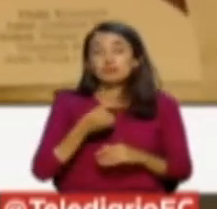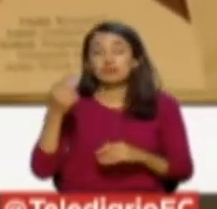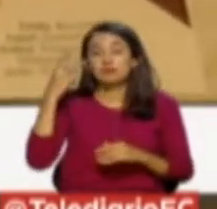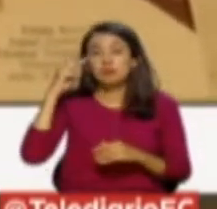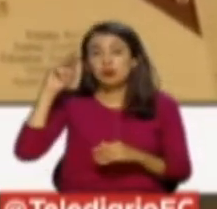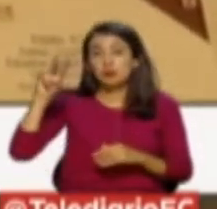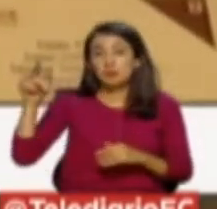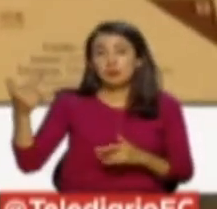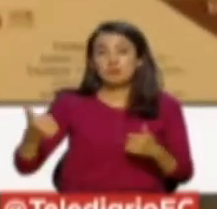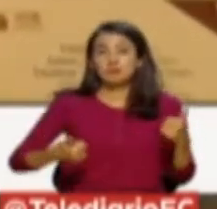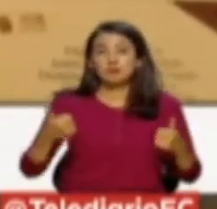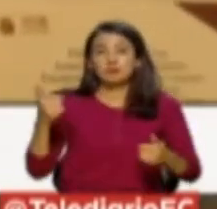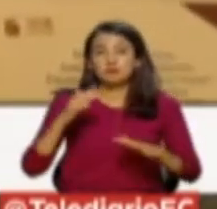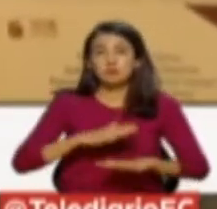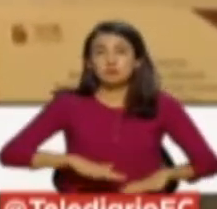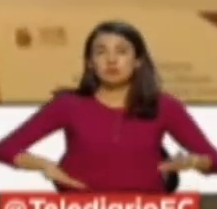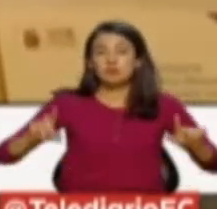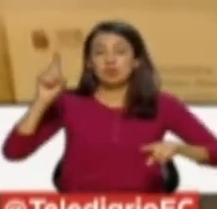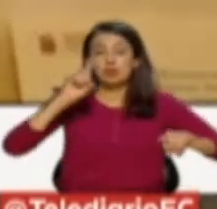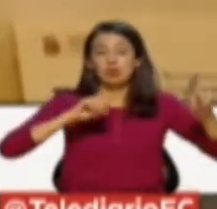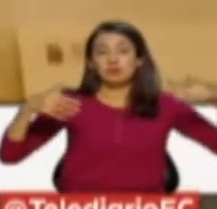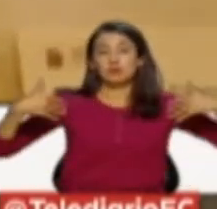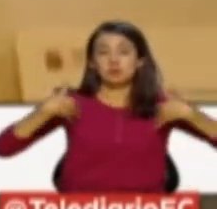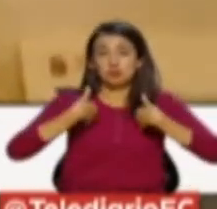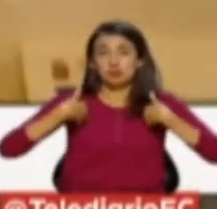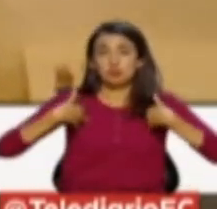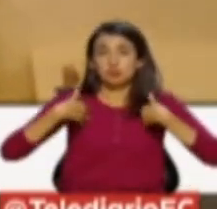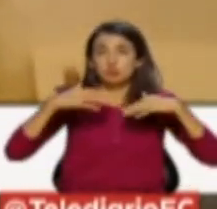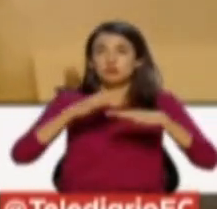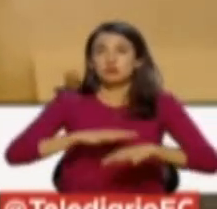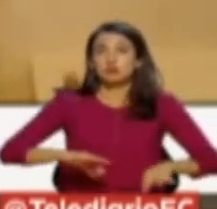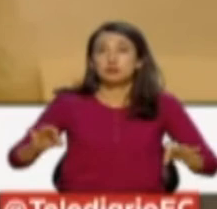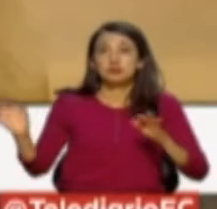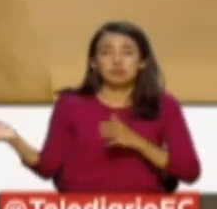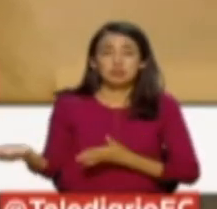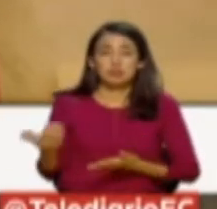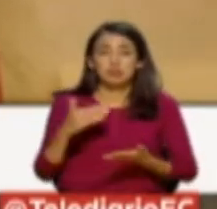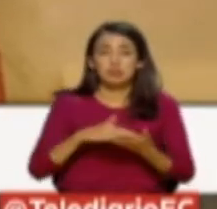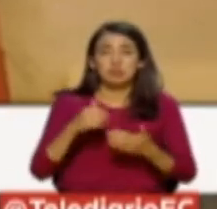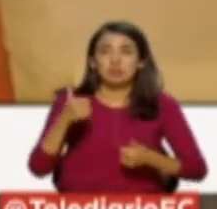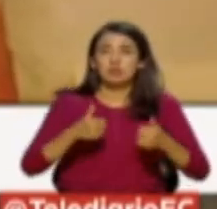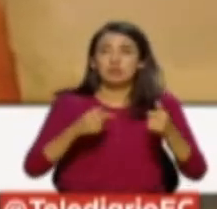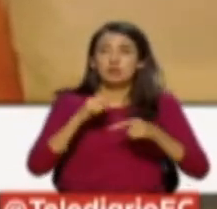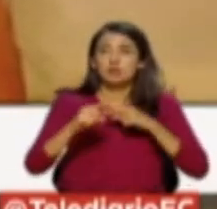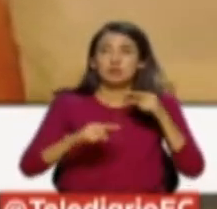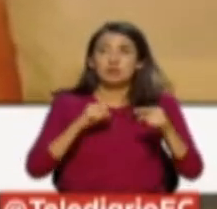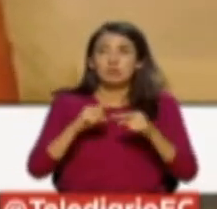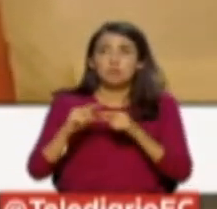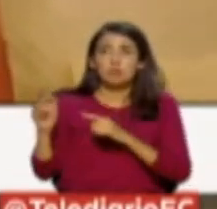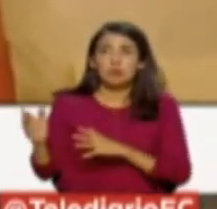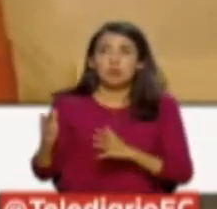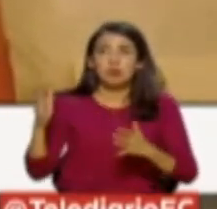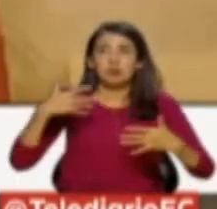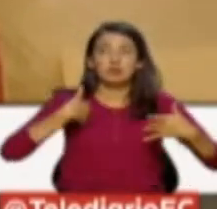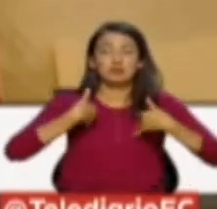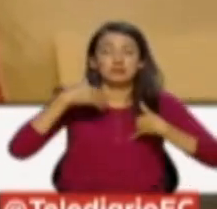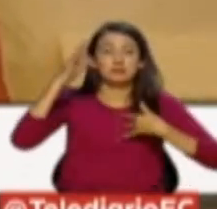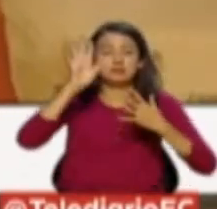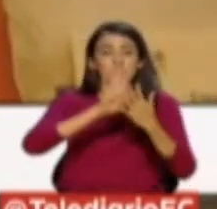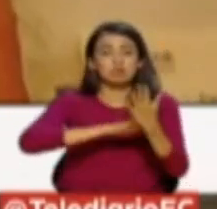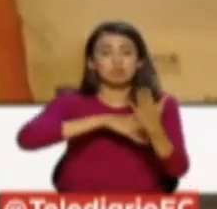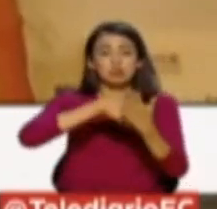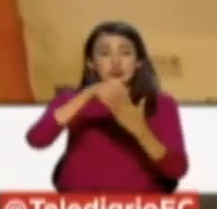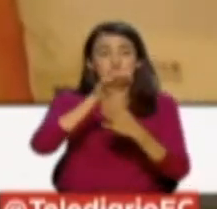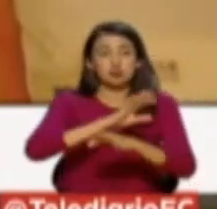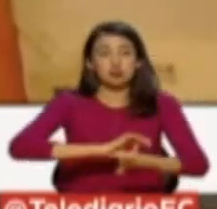además de algunos animales también vemos algunas de figuras mitológicas y qué representación